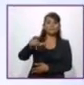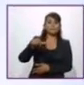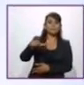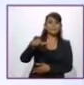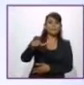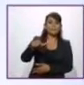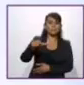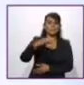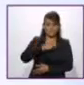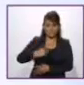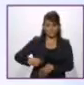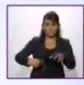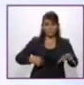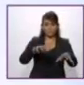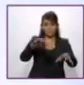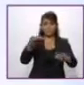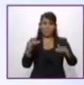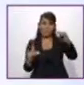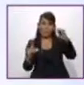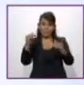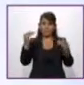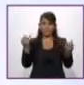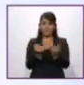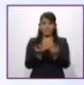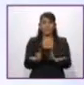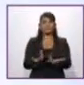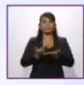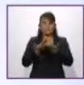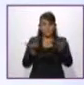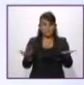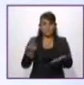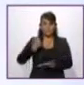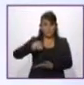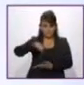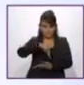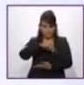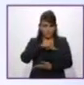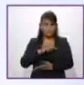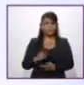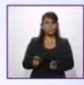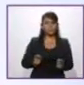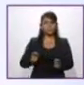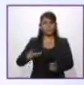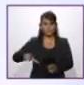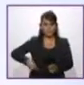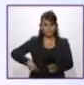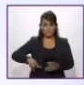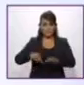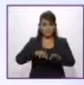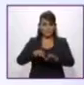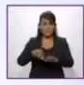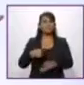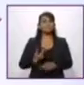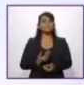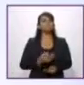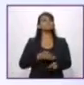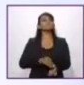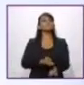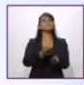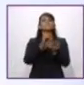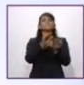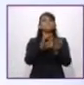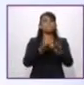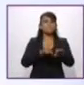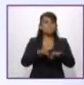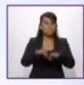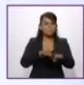nunca, nosotros, los funcionarios, las funcionarias, somos quienes tenemos que dar respuesta a ello. ¿Cómo lo tenemos que hacer? No es